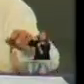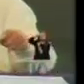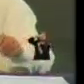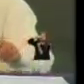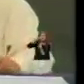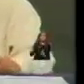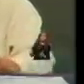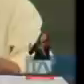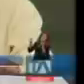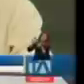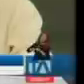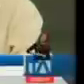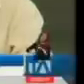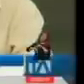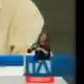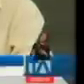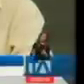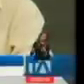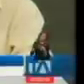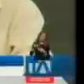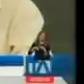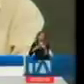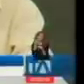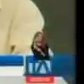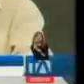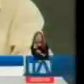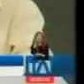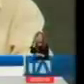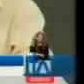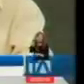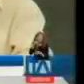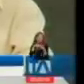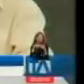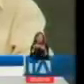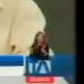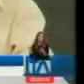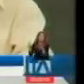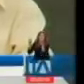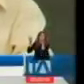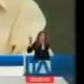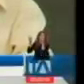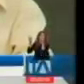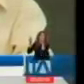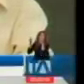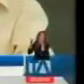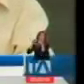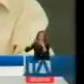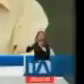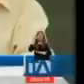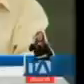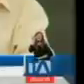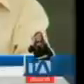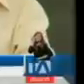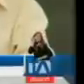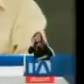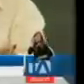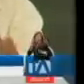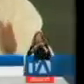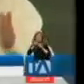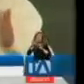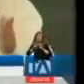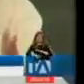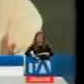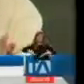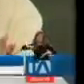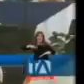Allí construyeron un edificio de casi 40 millones de dólares. La vamos a entregar a nuestros indígenas, a nuestros montubios, para que hagan